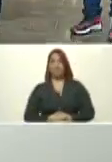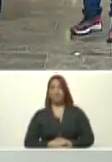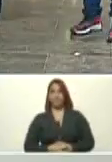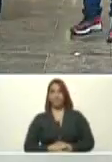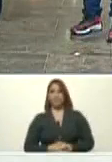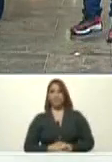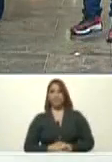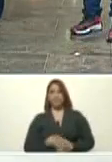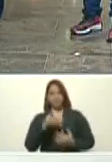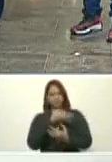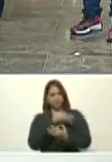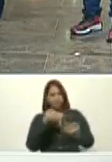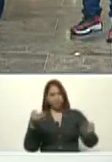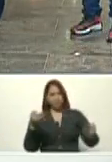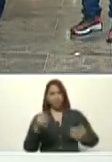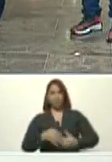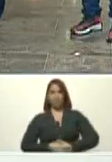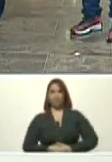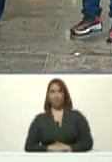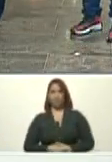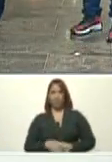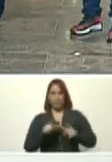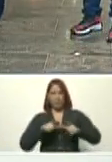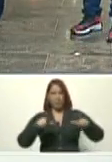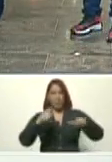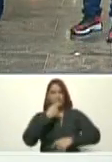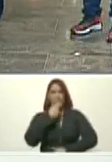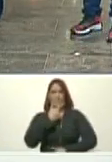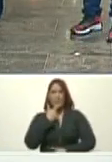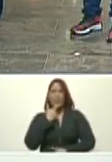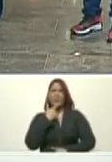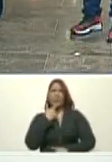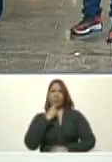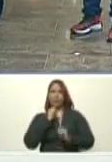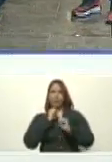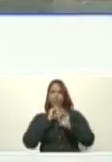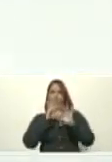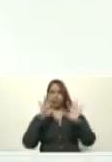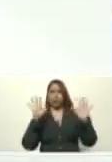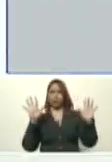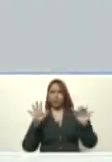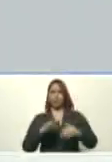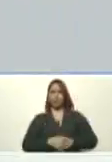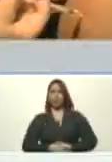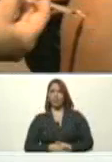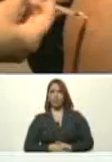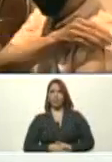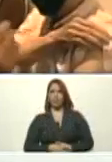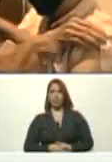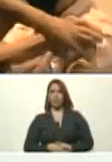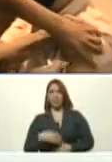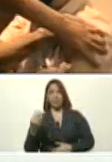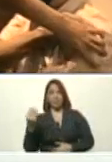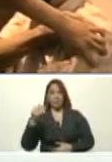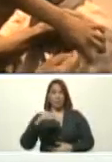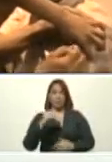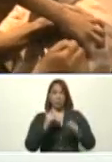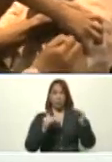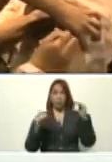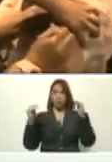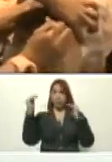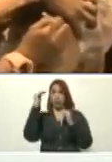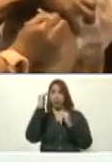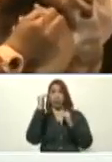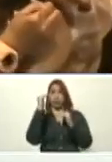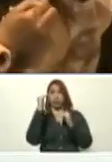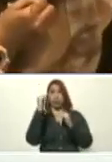Ejemplar. Espacios bellos, brillantes, y además con aquella moral